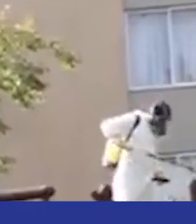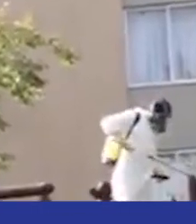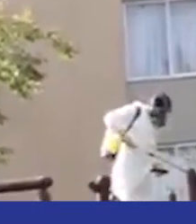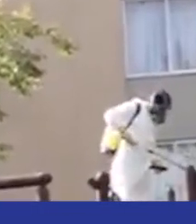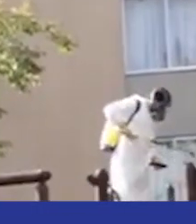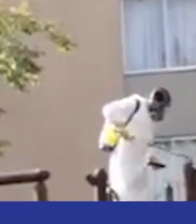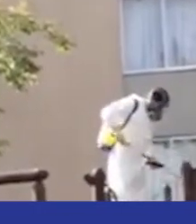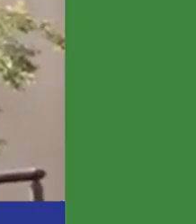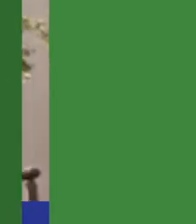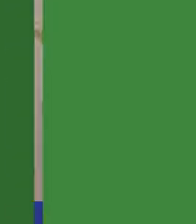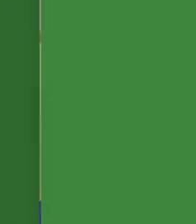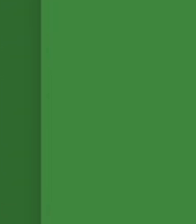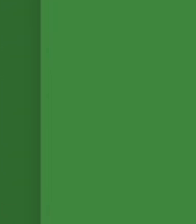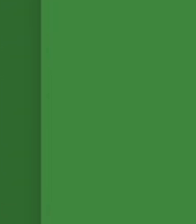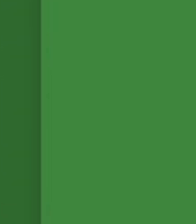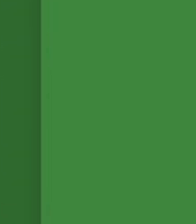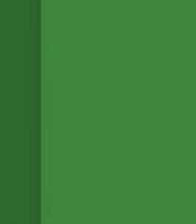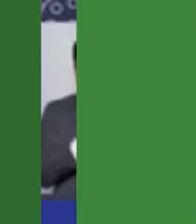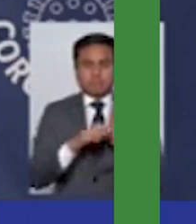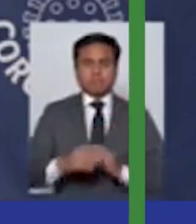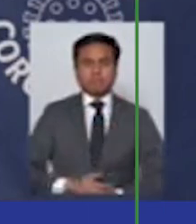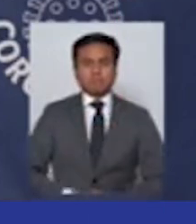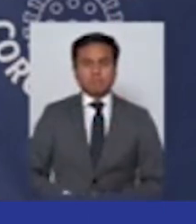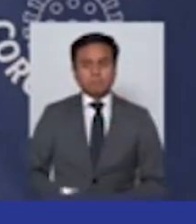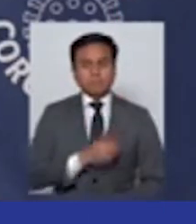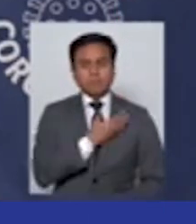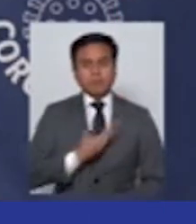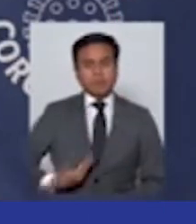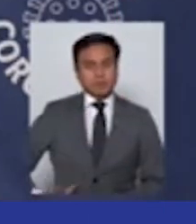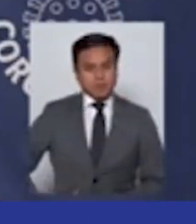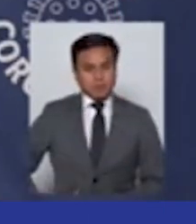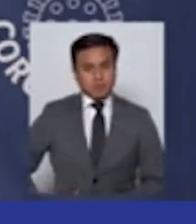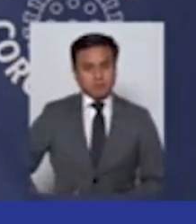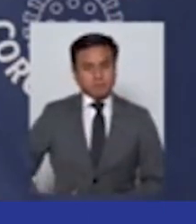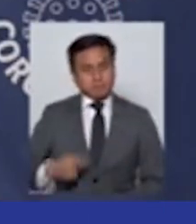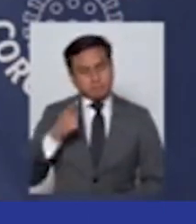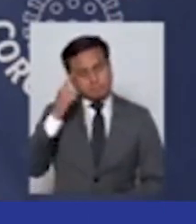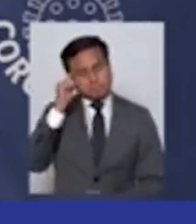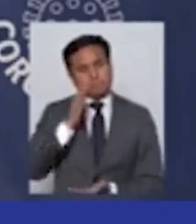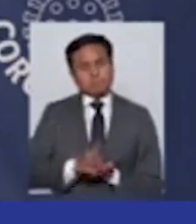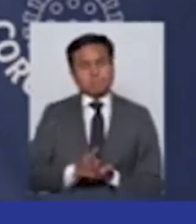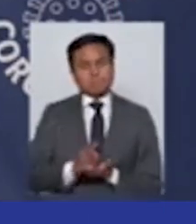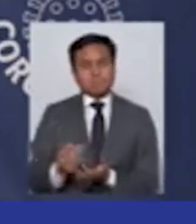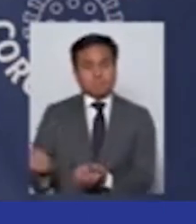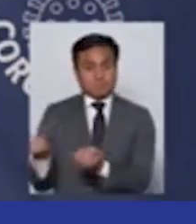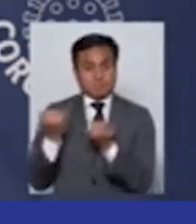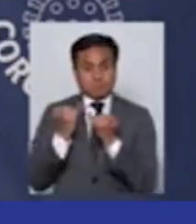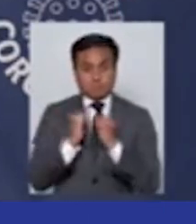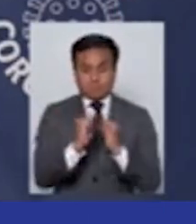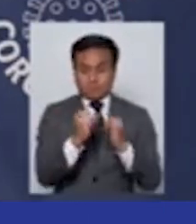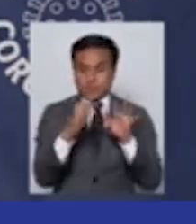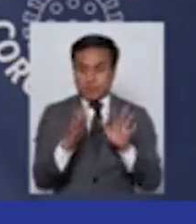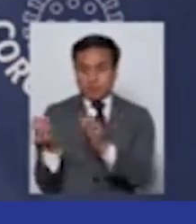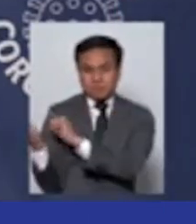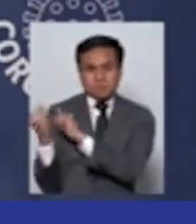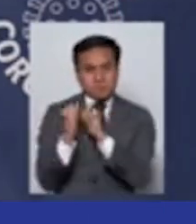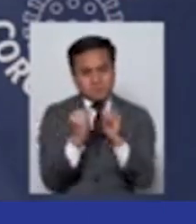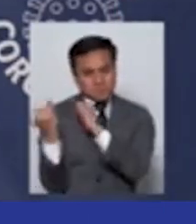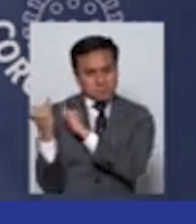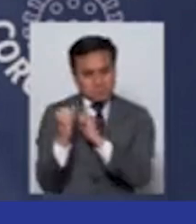así lo informó el ministro de salud el presidente ha recibido con los datos que se le han entregado